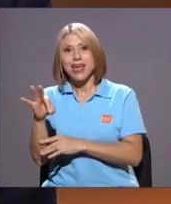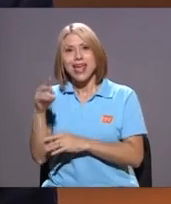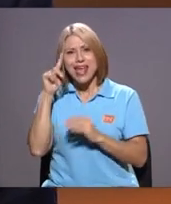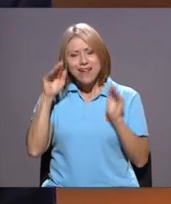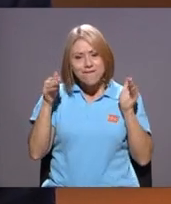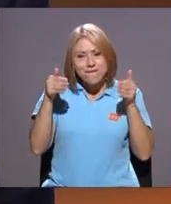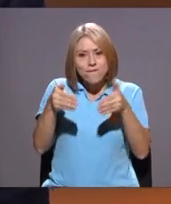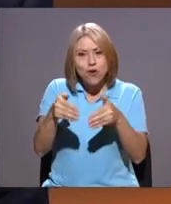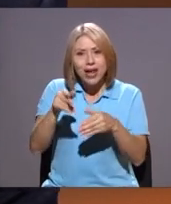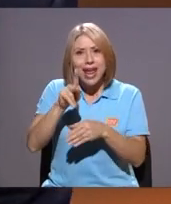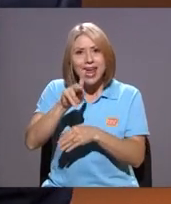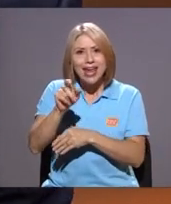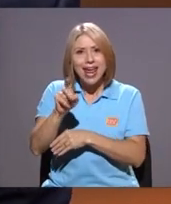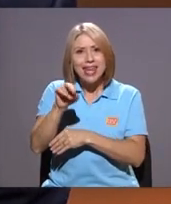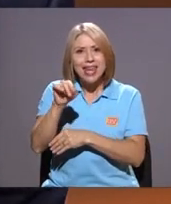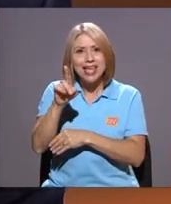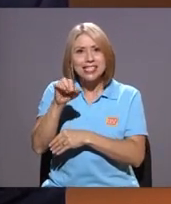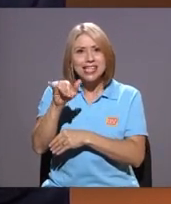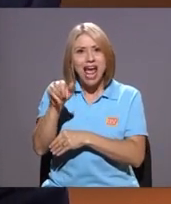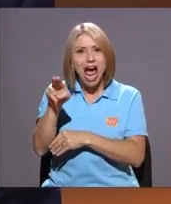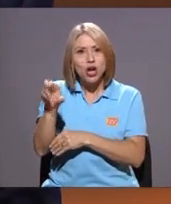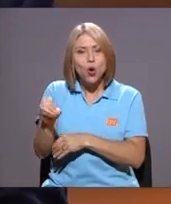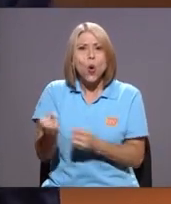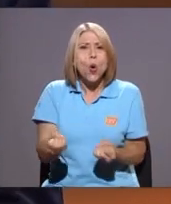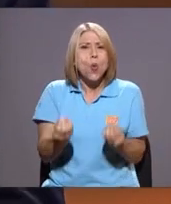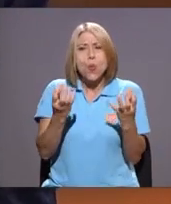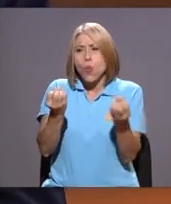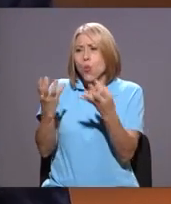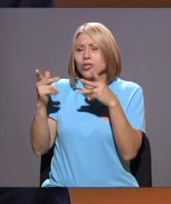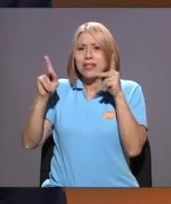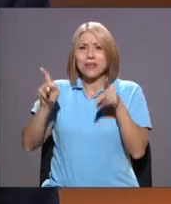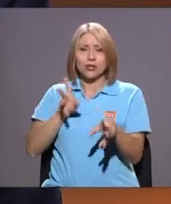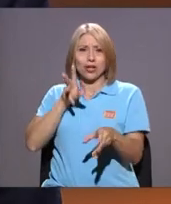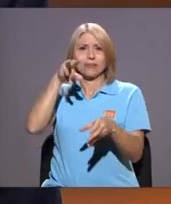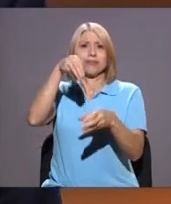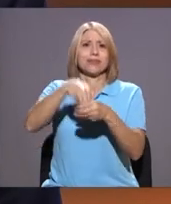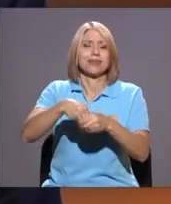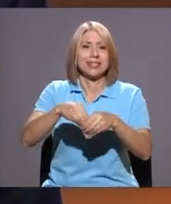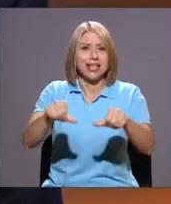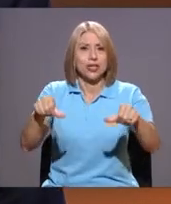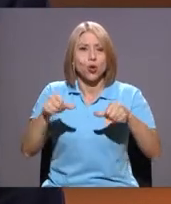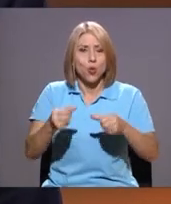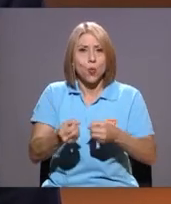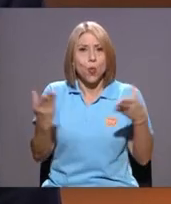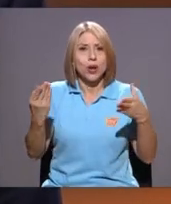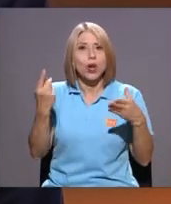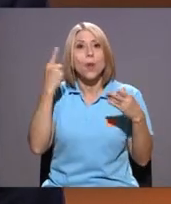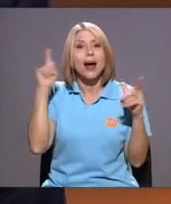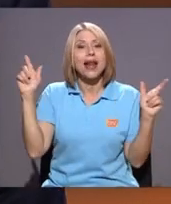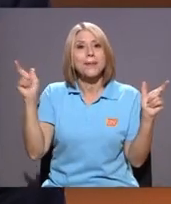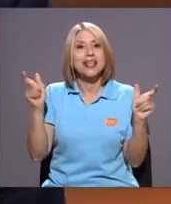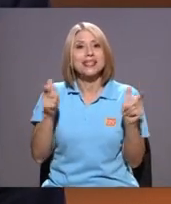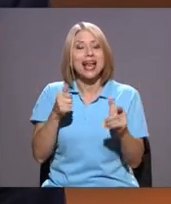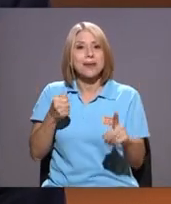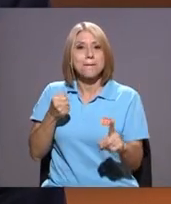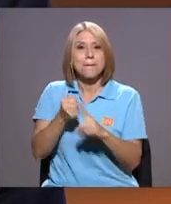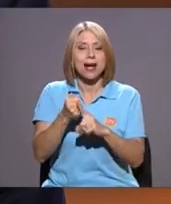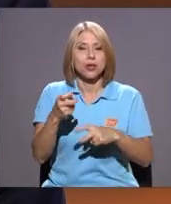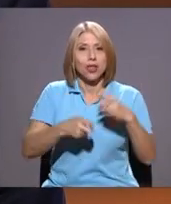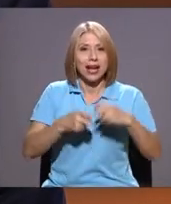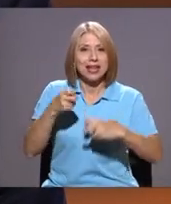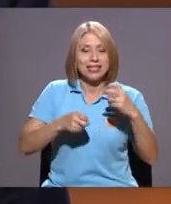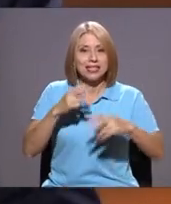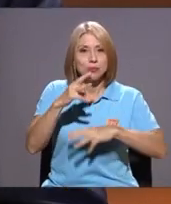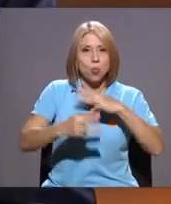metieron miles de personas al sector un poco para minimizar el impacto de la crisis mundial como efectivamente